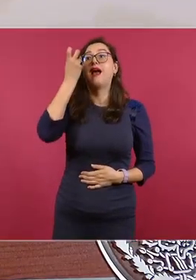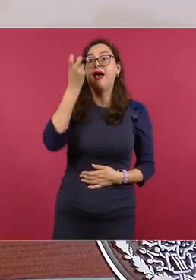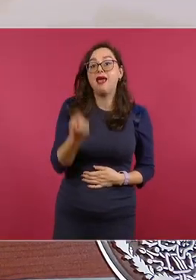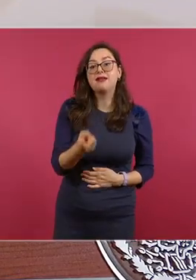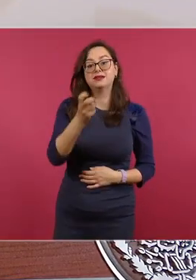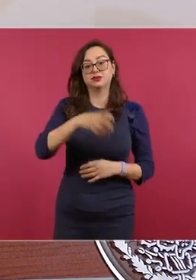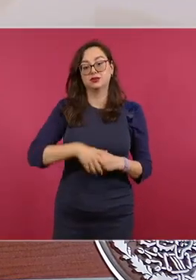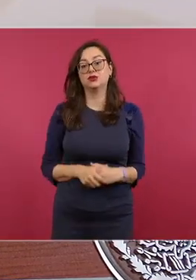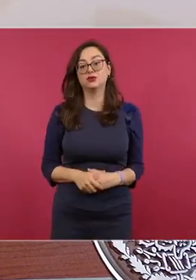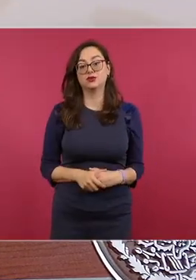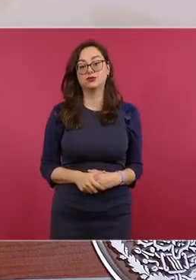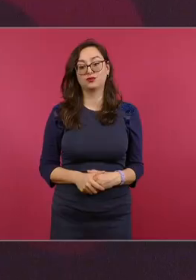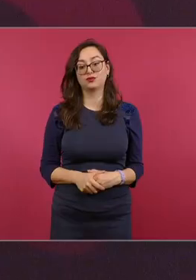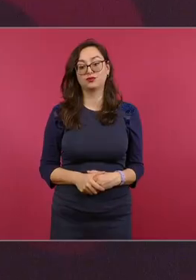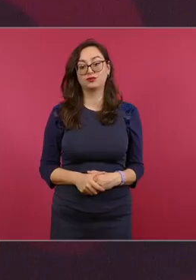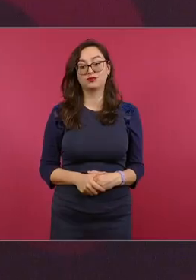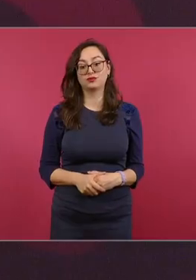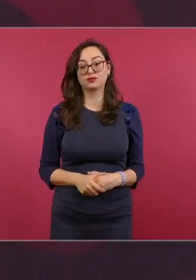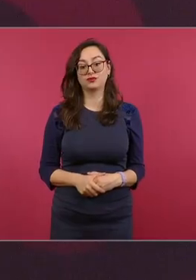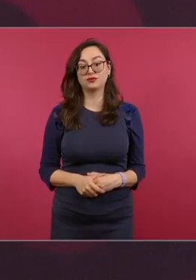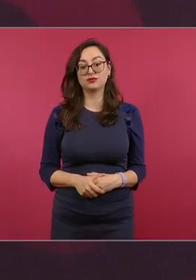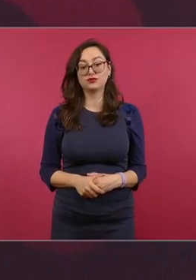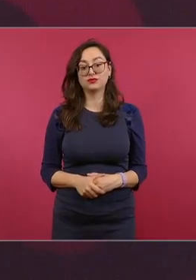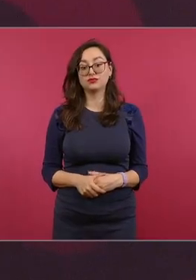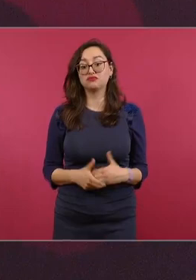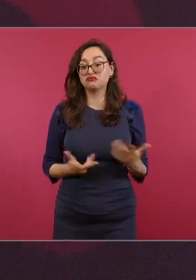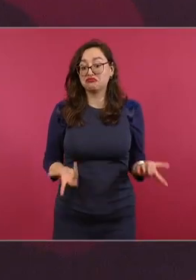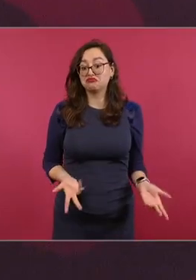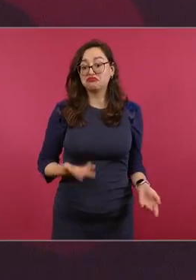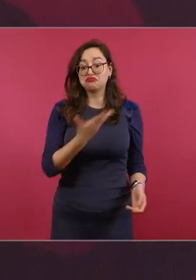nos respetó y